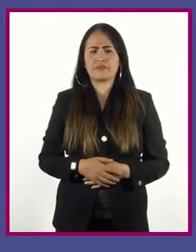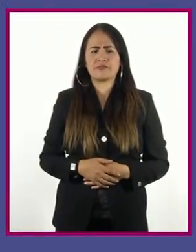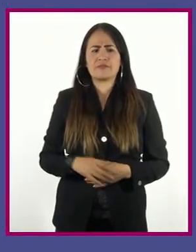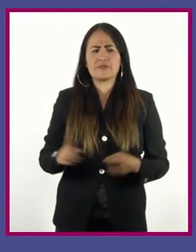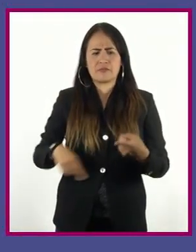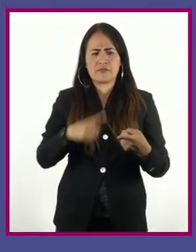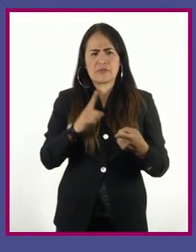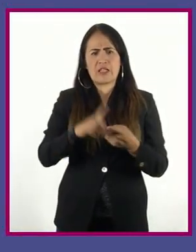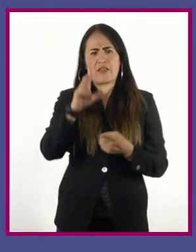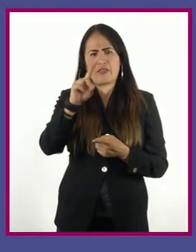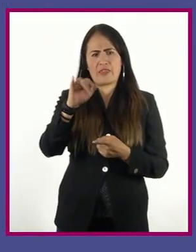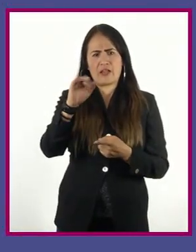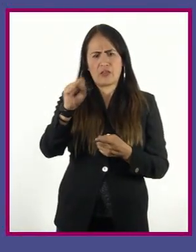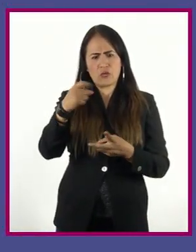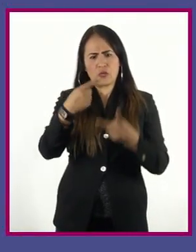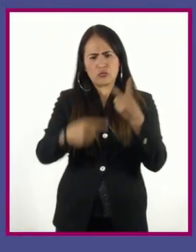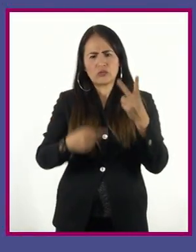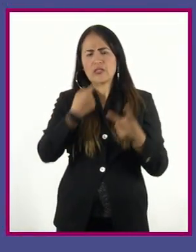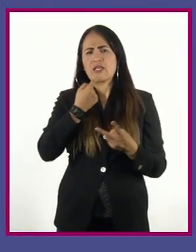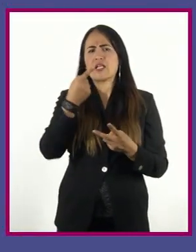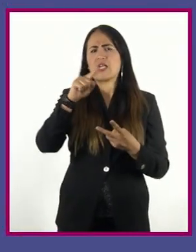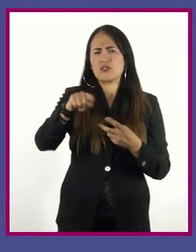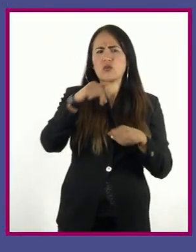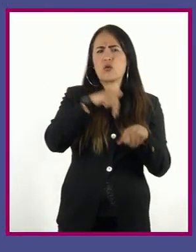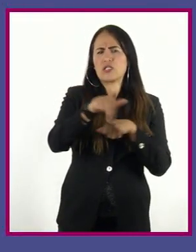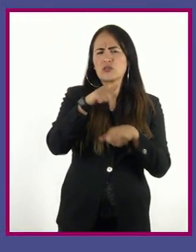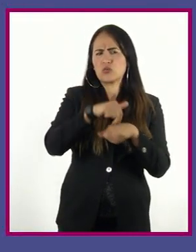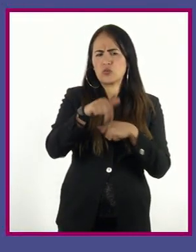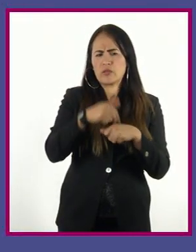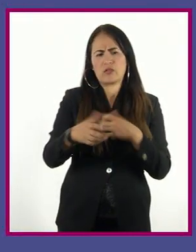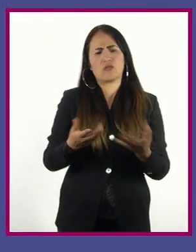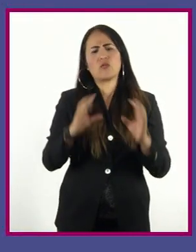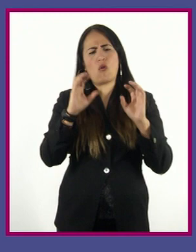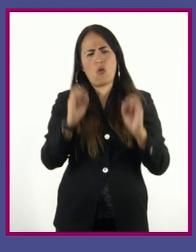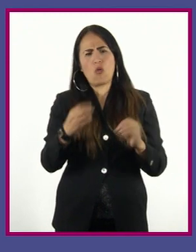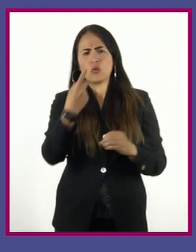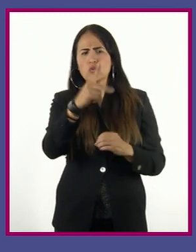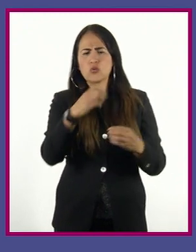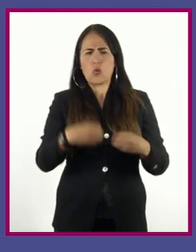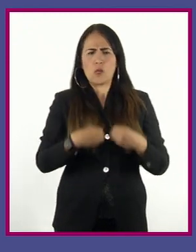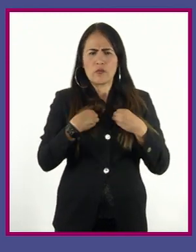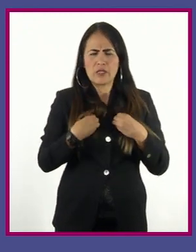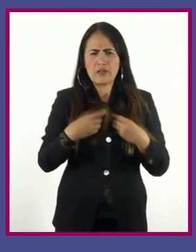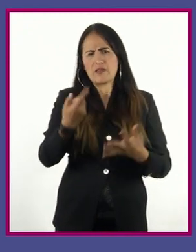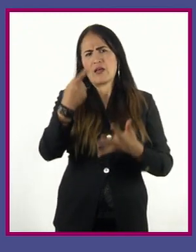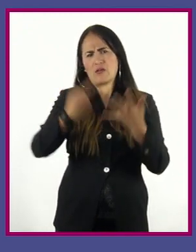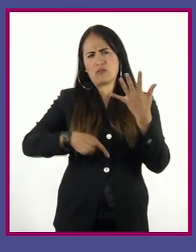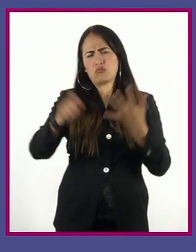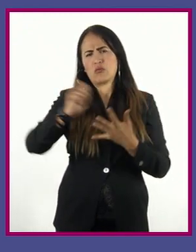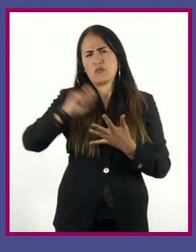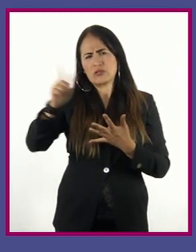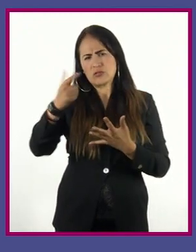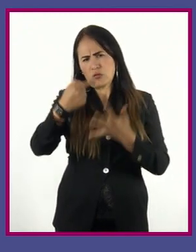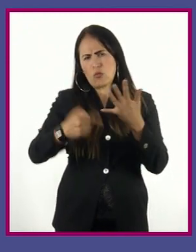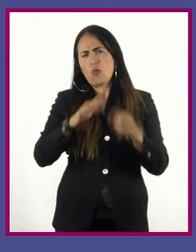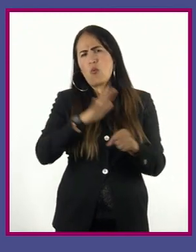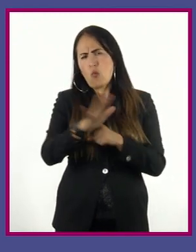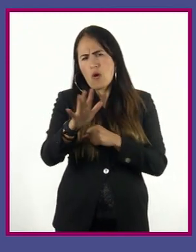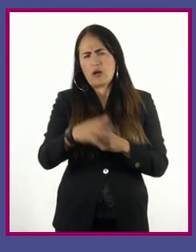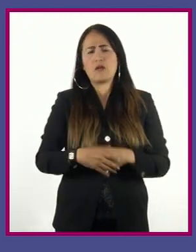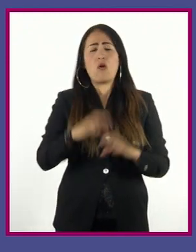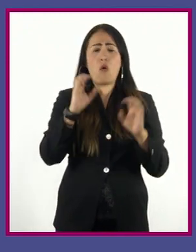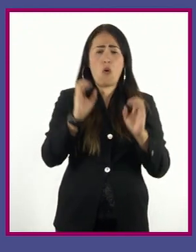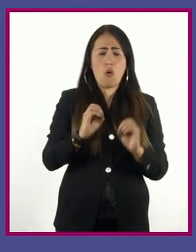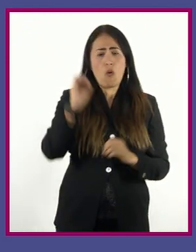Obtener datos, declaraciones, cifras. Conocer sobre la vida y profesión de alguien. Conocer la